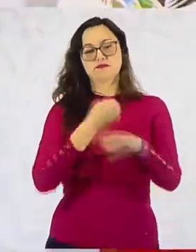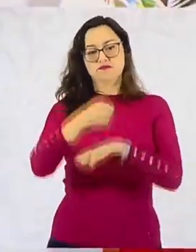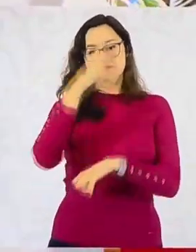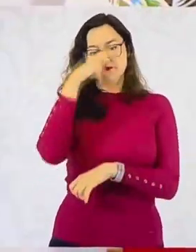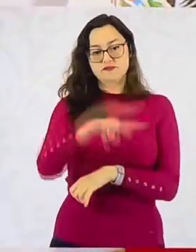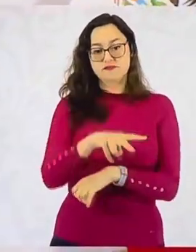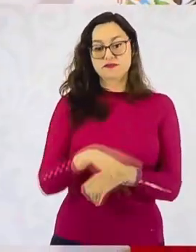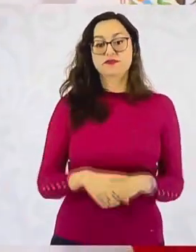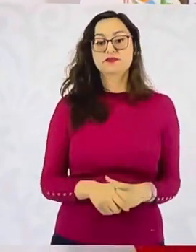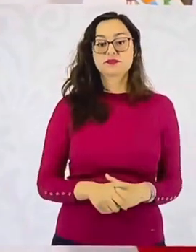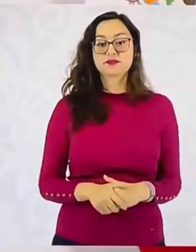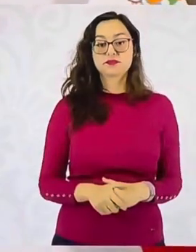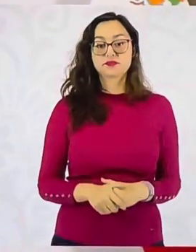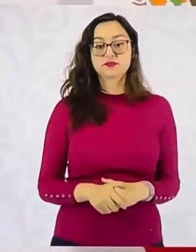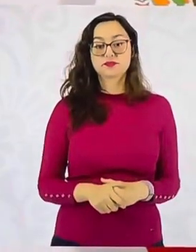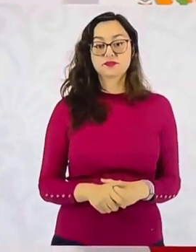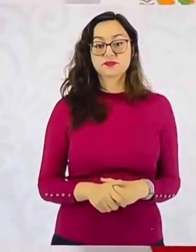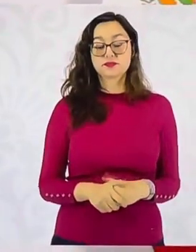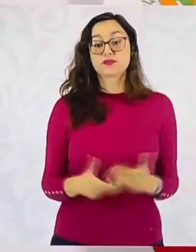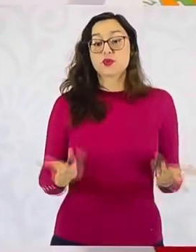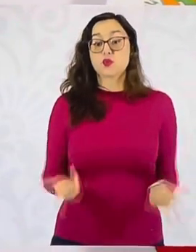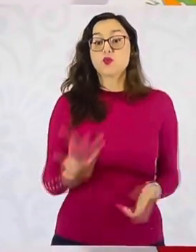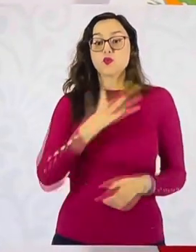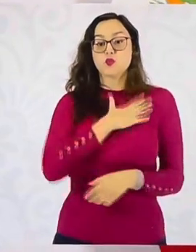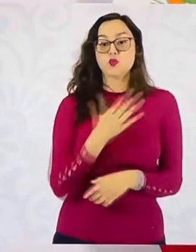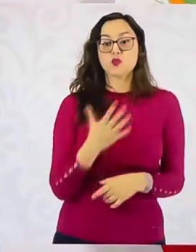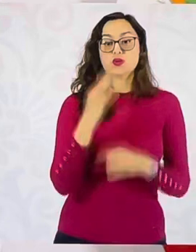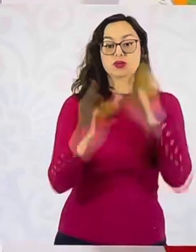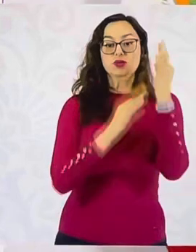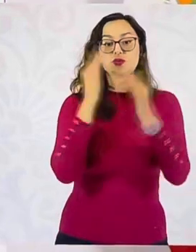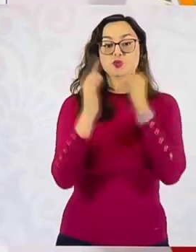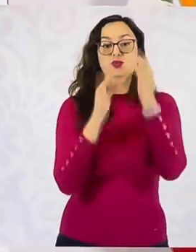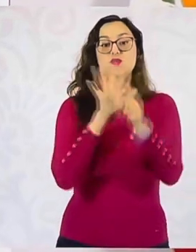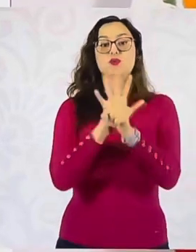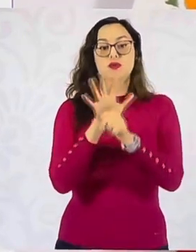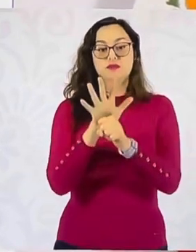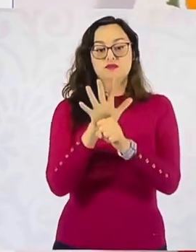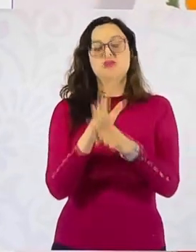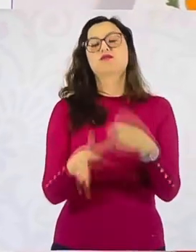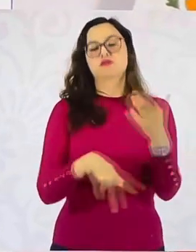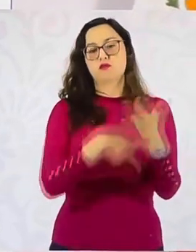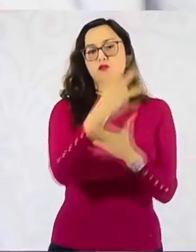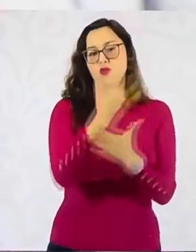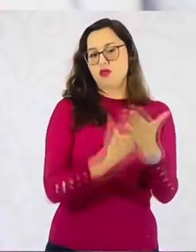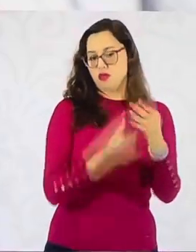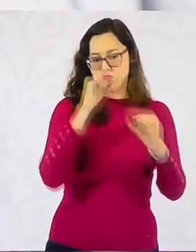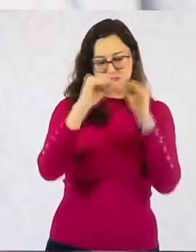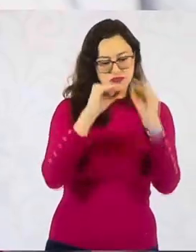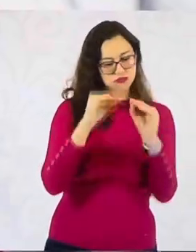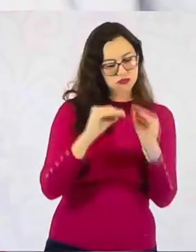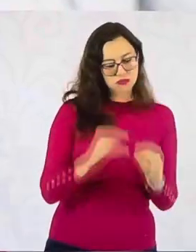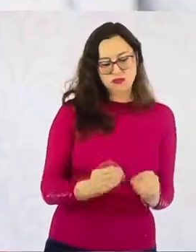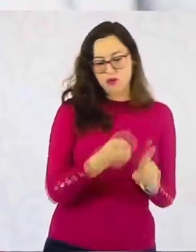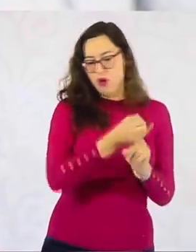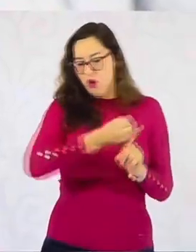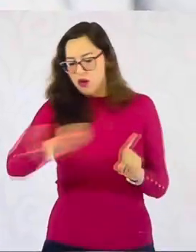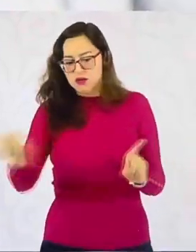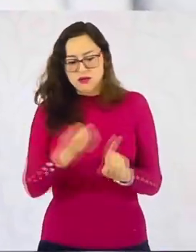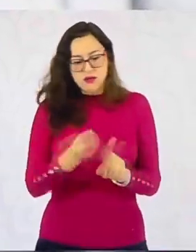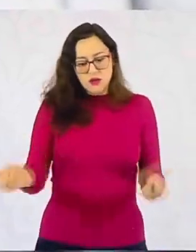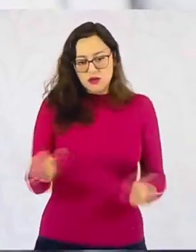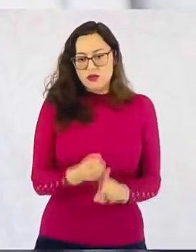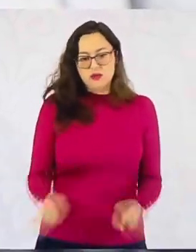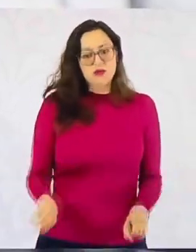en esta zona. Entonces, la buena noticia es que incluso ya hay proyectos ejecutivos para el desarrollo